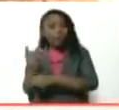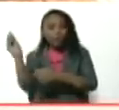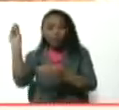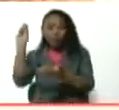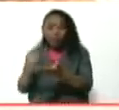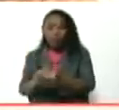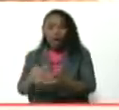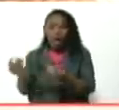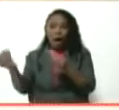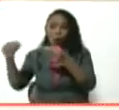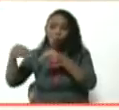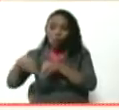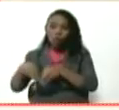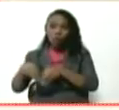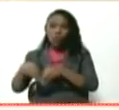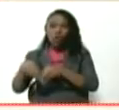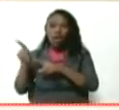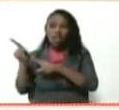Dan muy mal ejemplo al país.